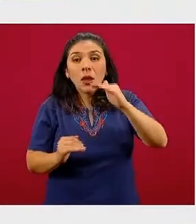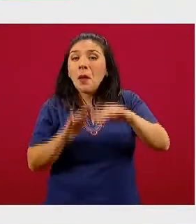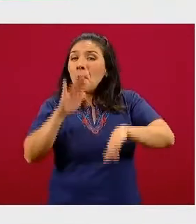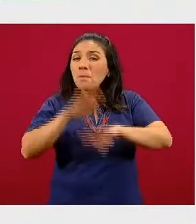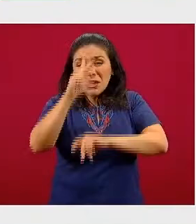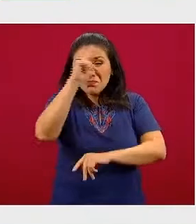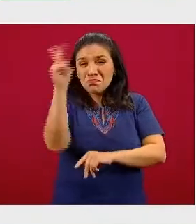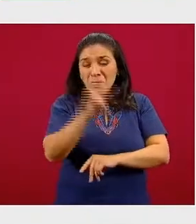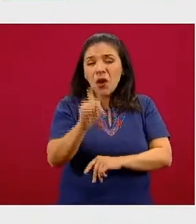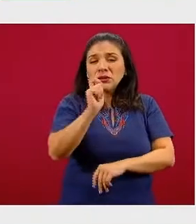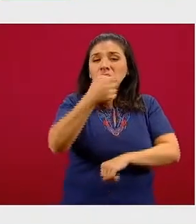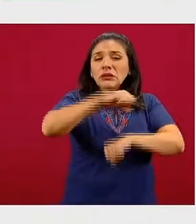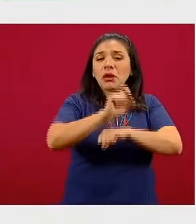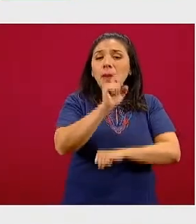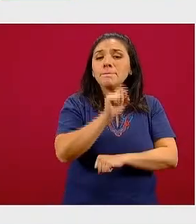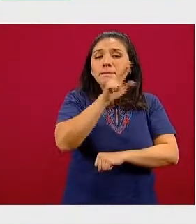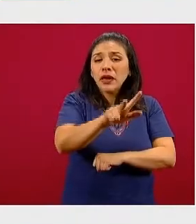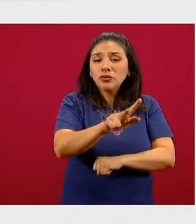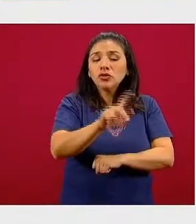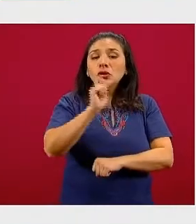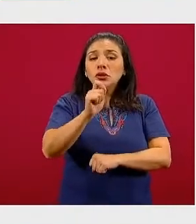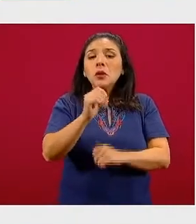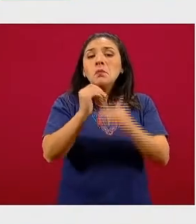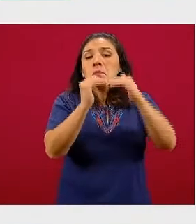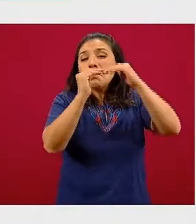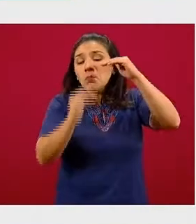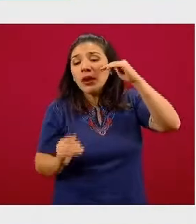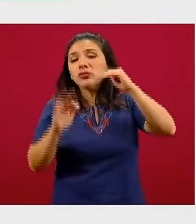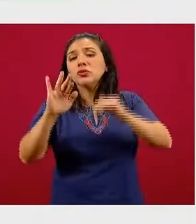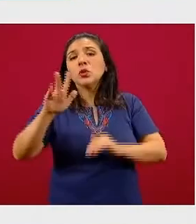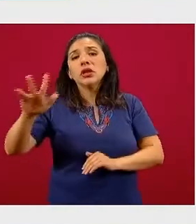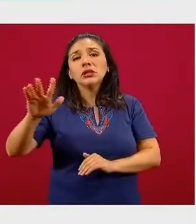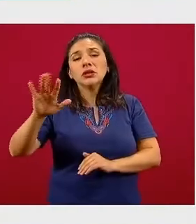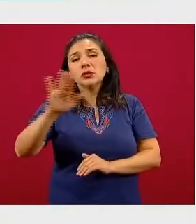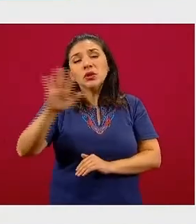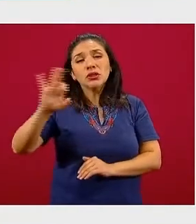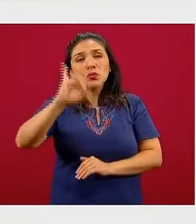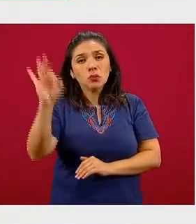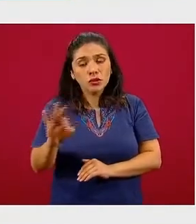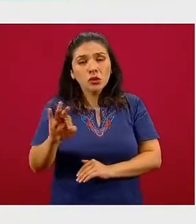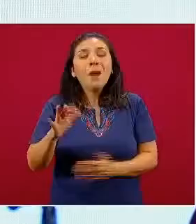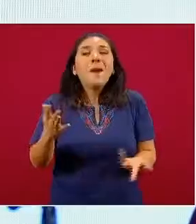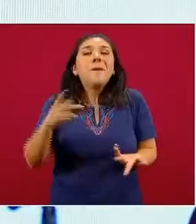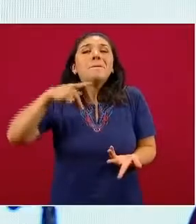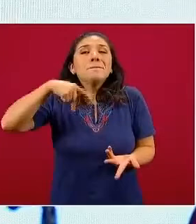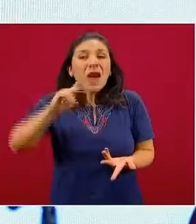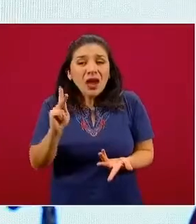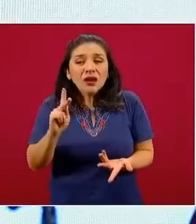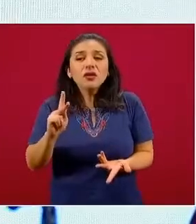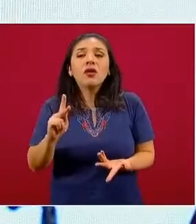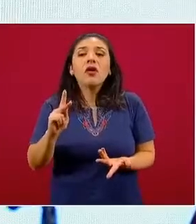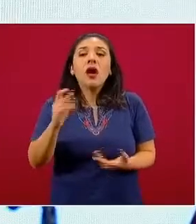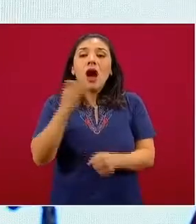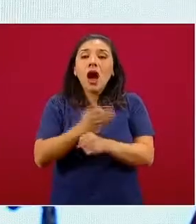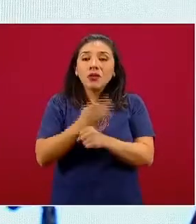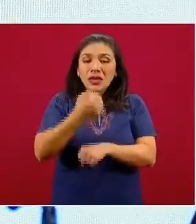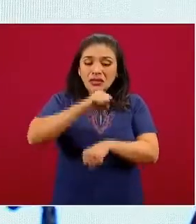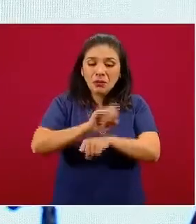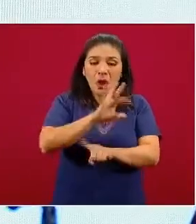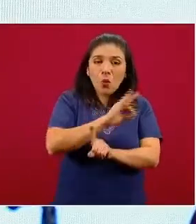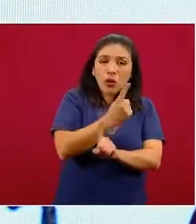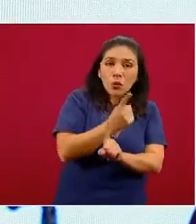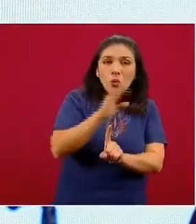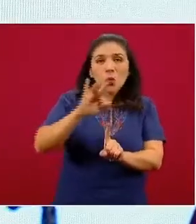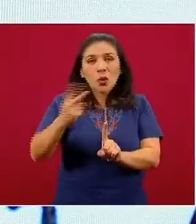28, y se redujo 55%. Sin embargo, entre la semana 41 y